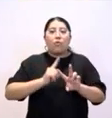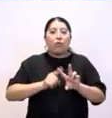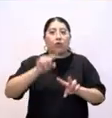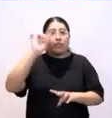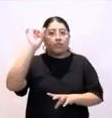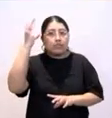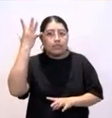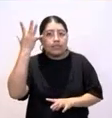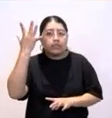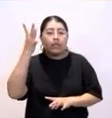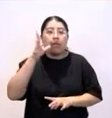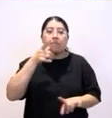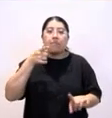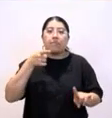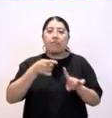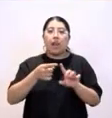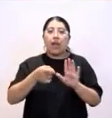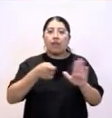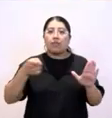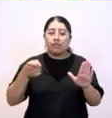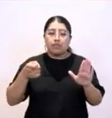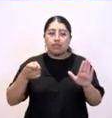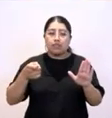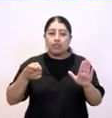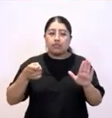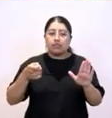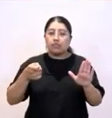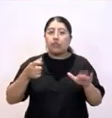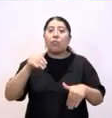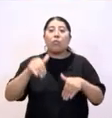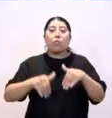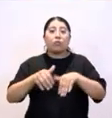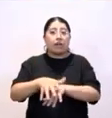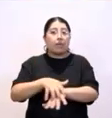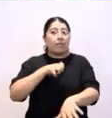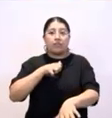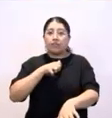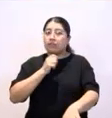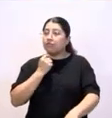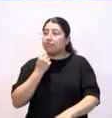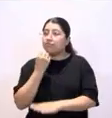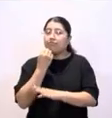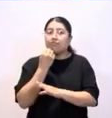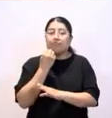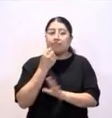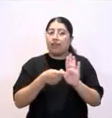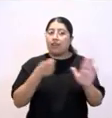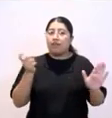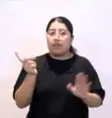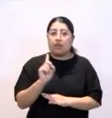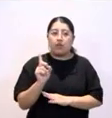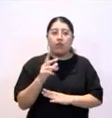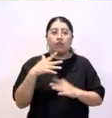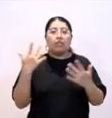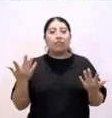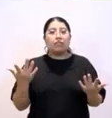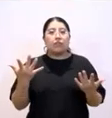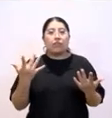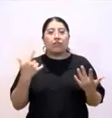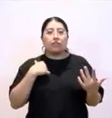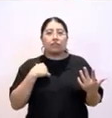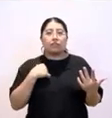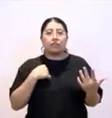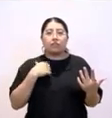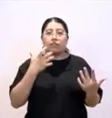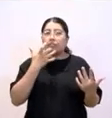iniciativa para su derogación y ustedes dijeron y votaron con su mayoría que no la iban a derogar. Por lo tanto, yo tengo que entender que si no la